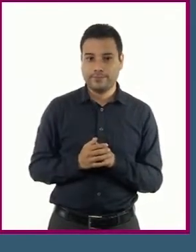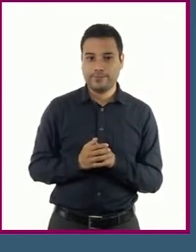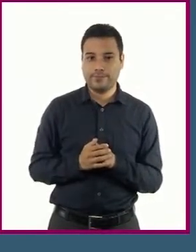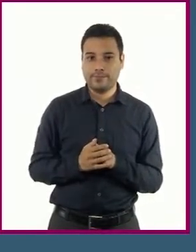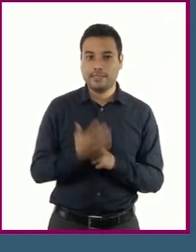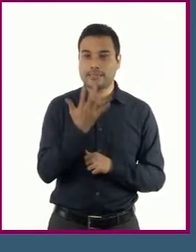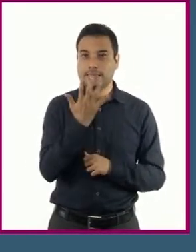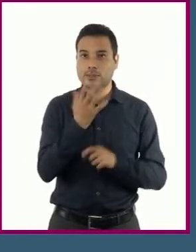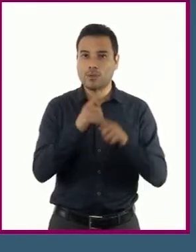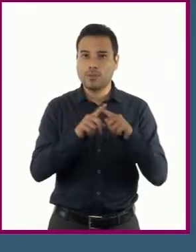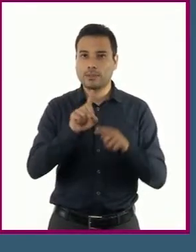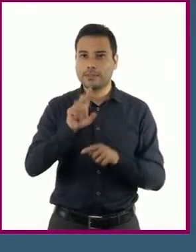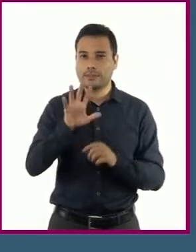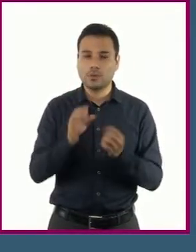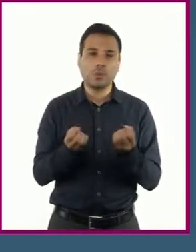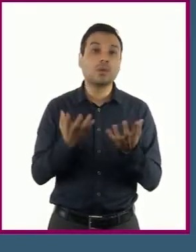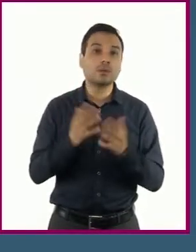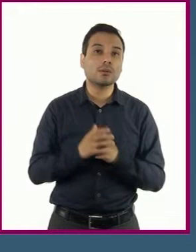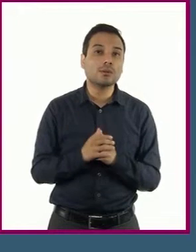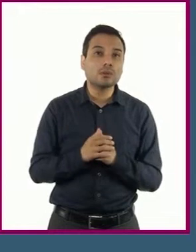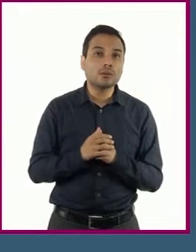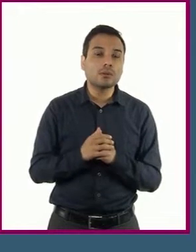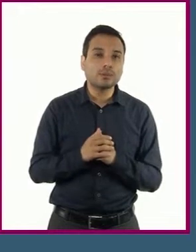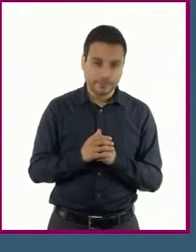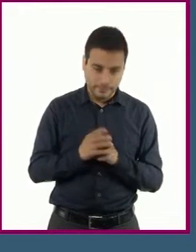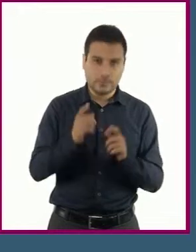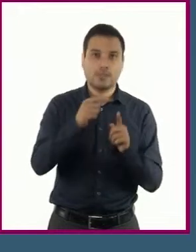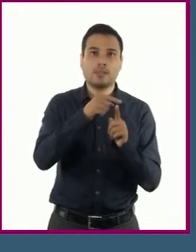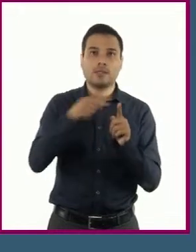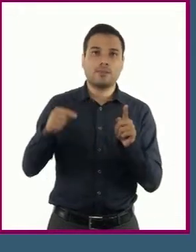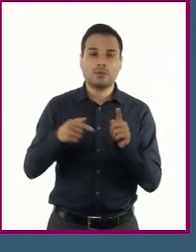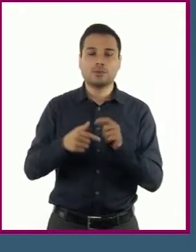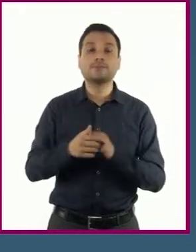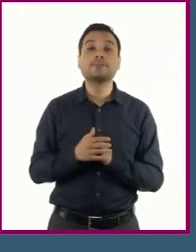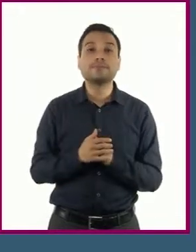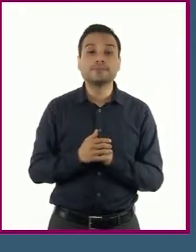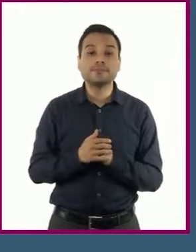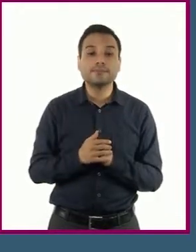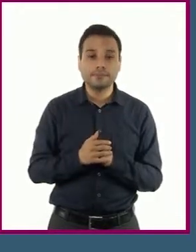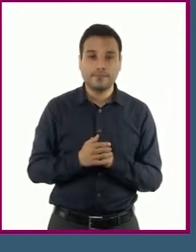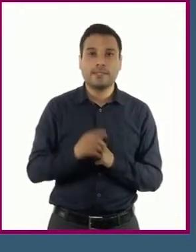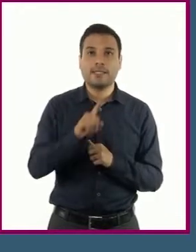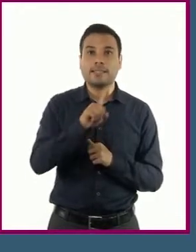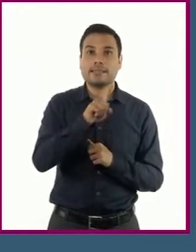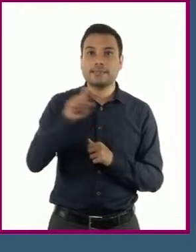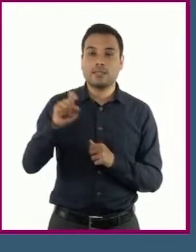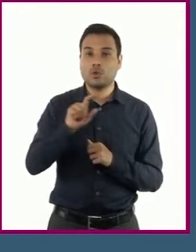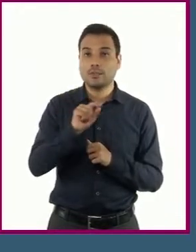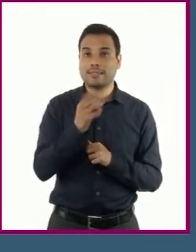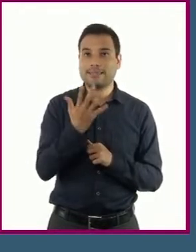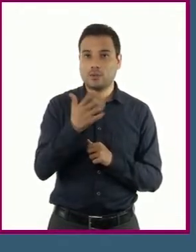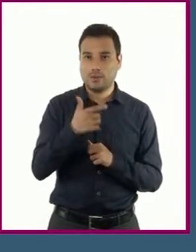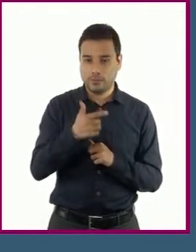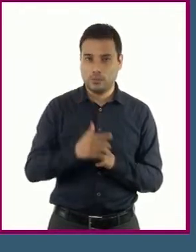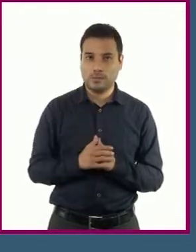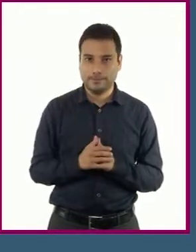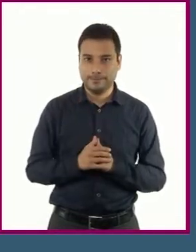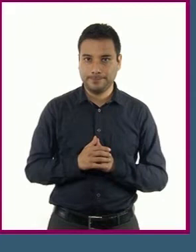por 35 gramos de bombones entre una docena es igual a 175 gramos de